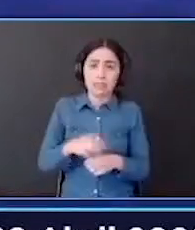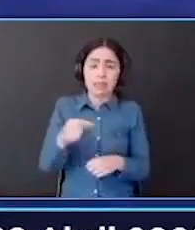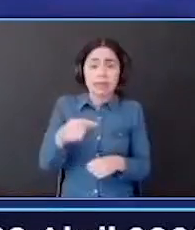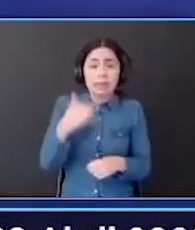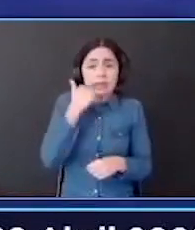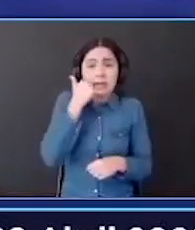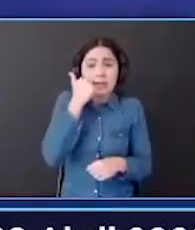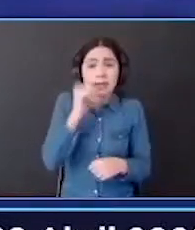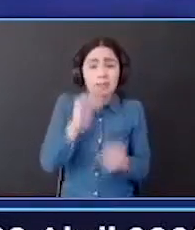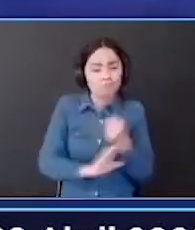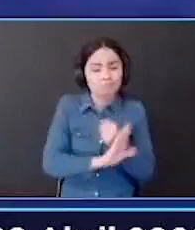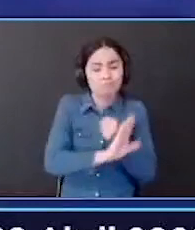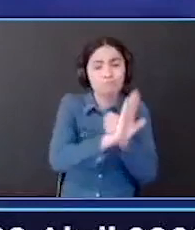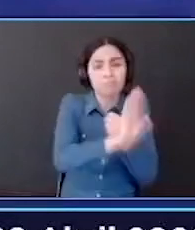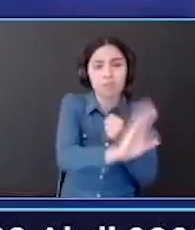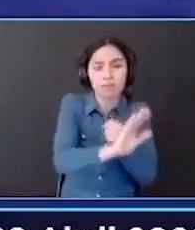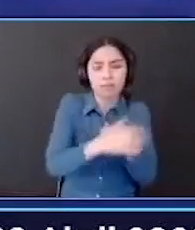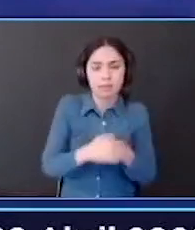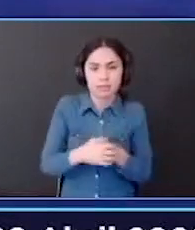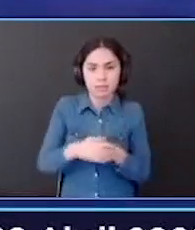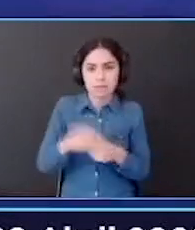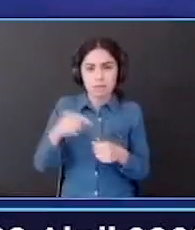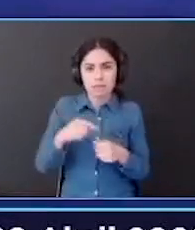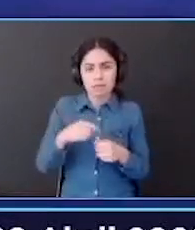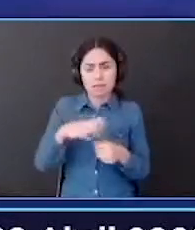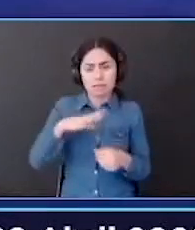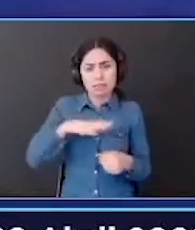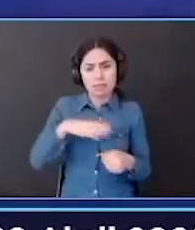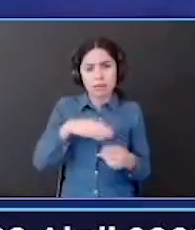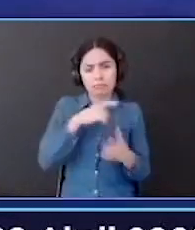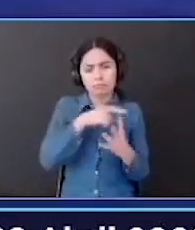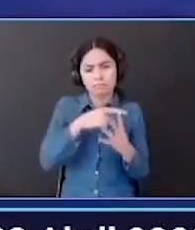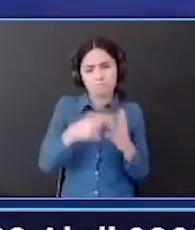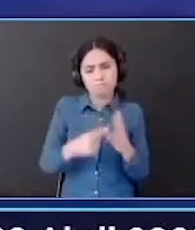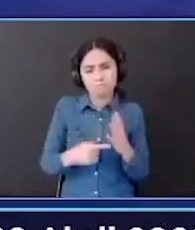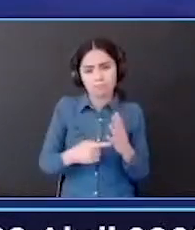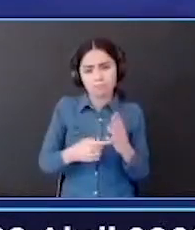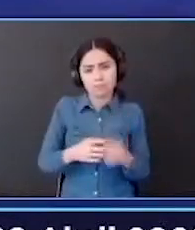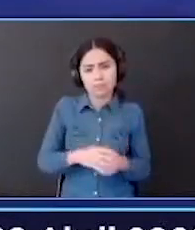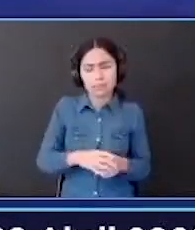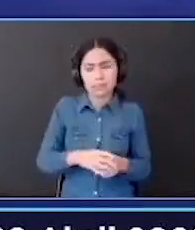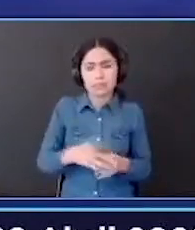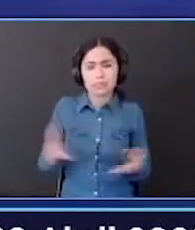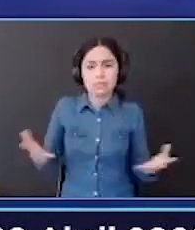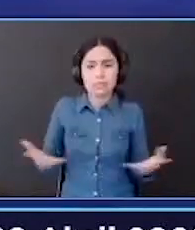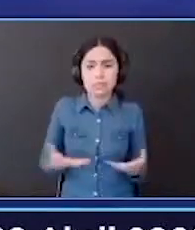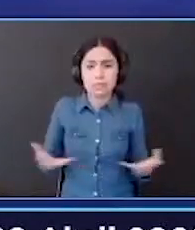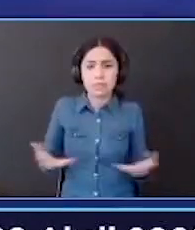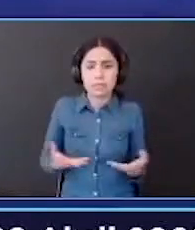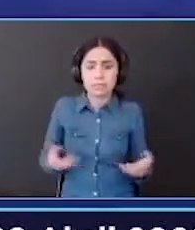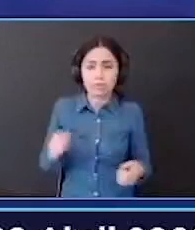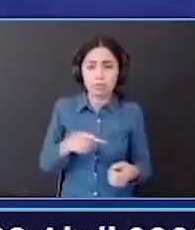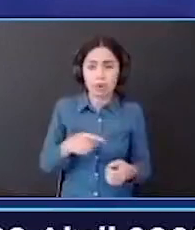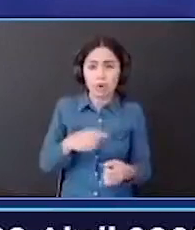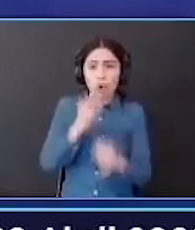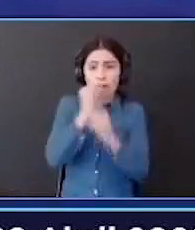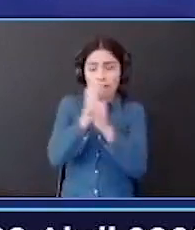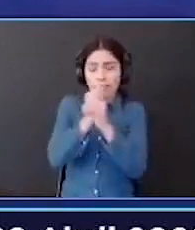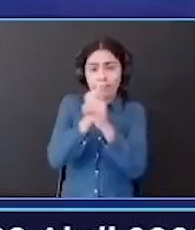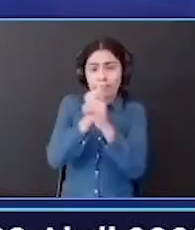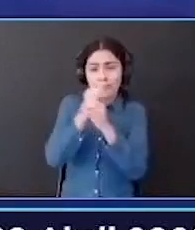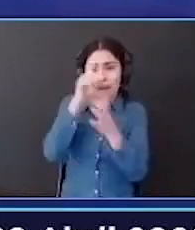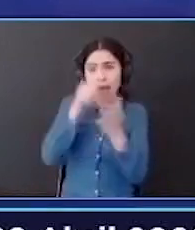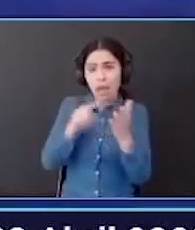Para ello tenemos una serie de herramientas. Se creó incluso una plataforma web en